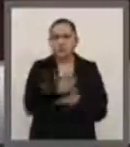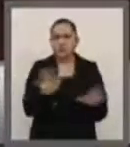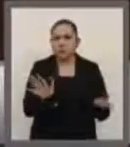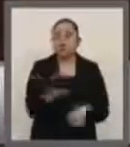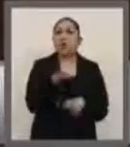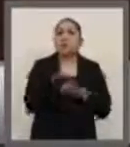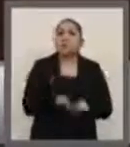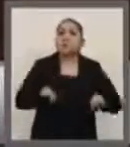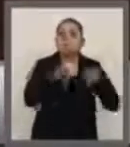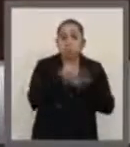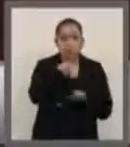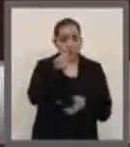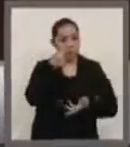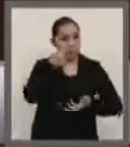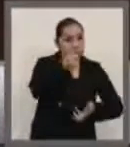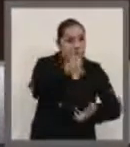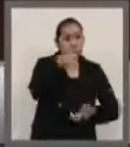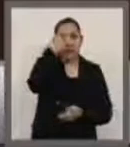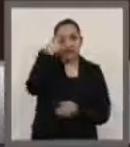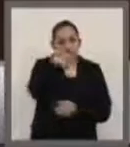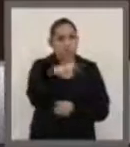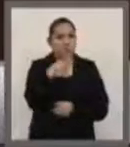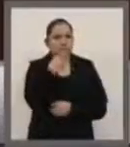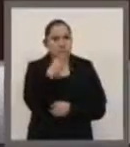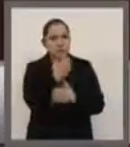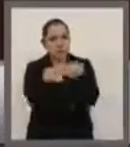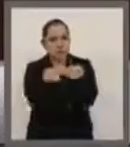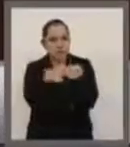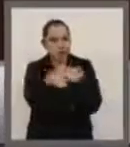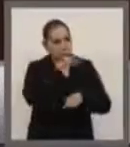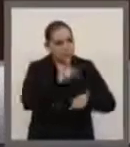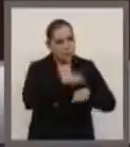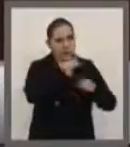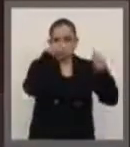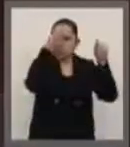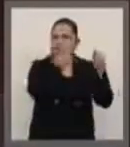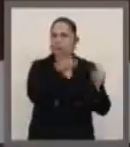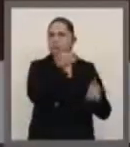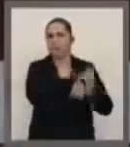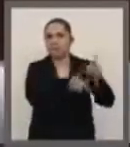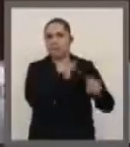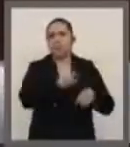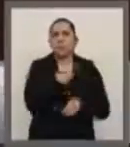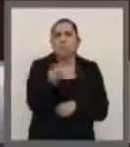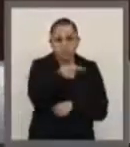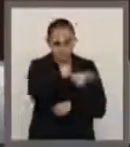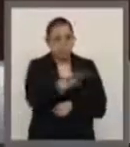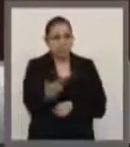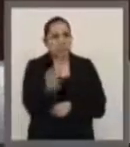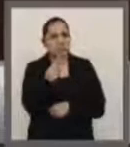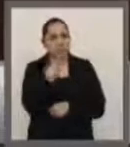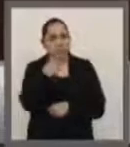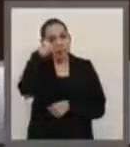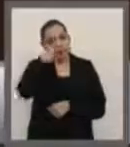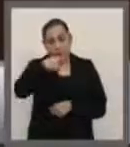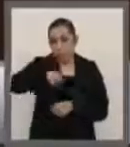público una herramienta de crecimiento del sector educativo, ya que este rubro contribuye, por un lado, a alcanzar las